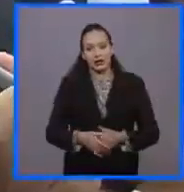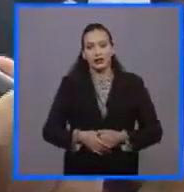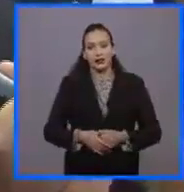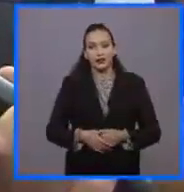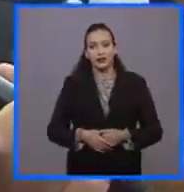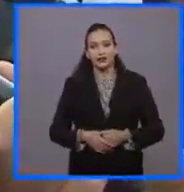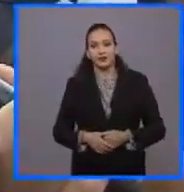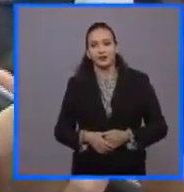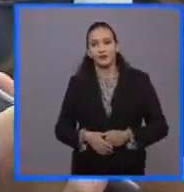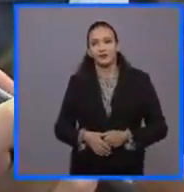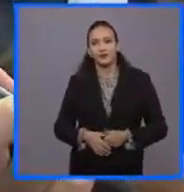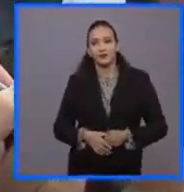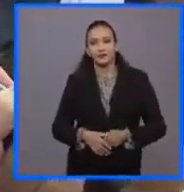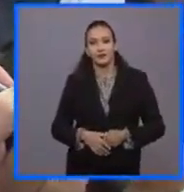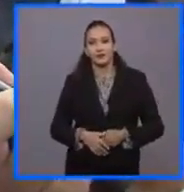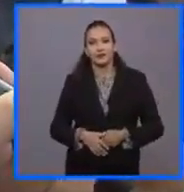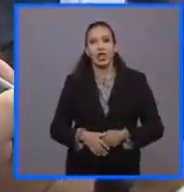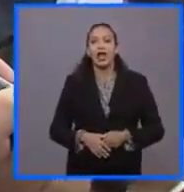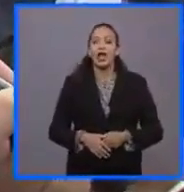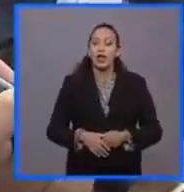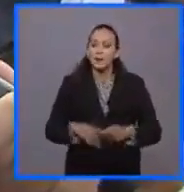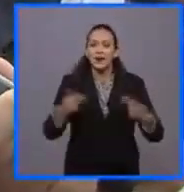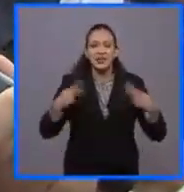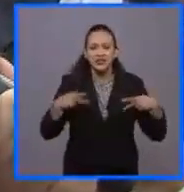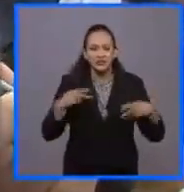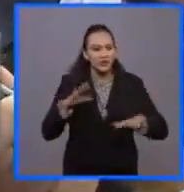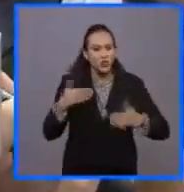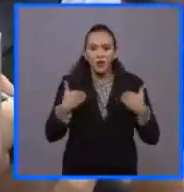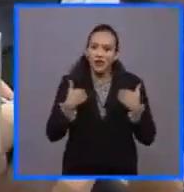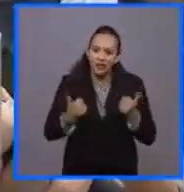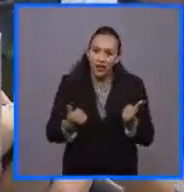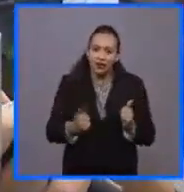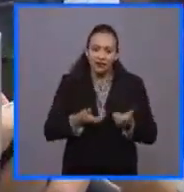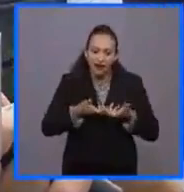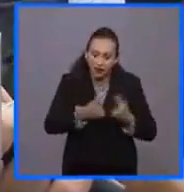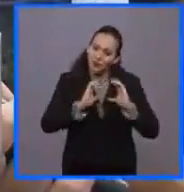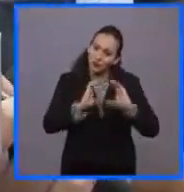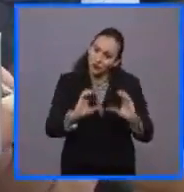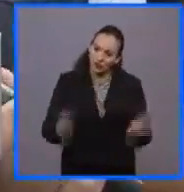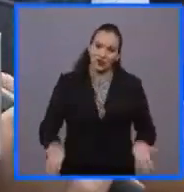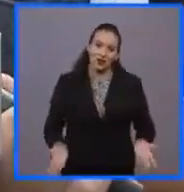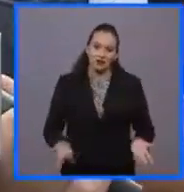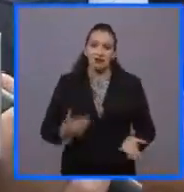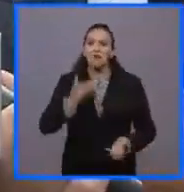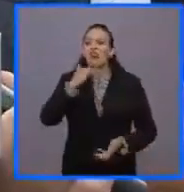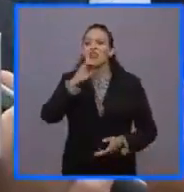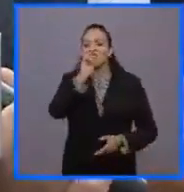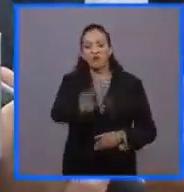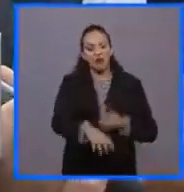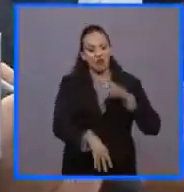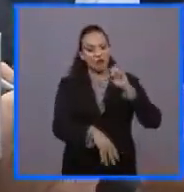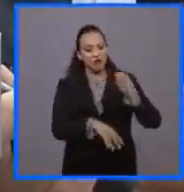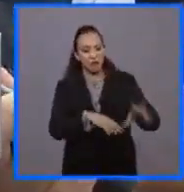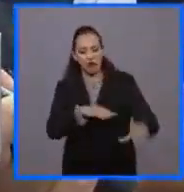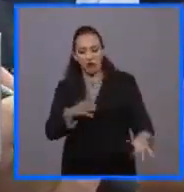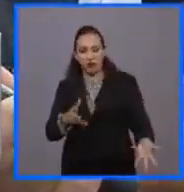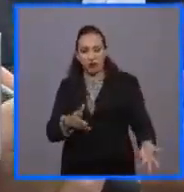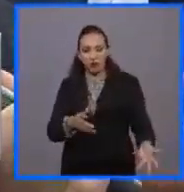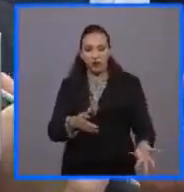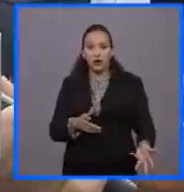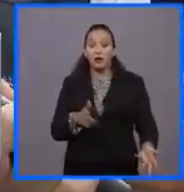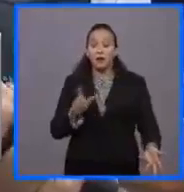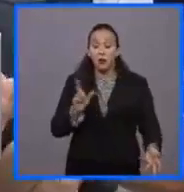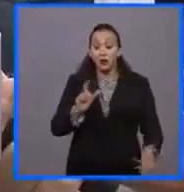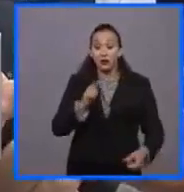Hay muchísima falta de conciencia en cuanto a tirar basura en las calles, pero cuando llegamos encontramos